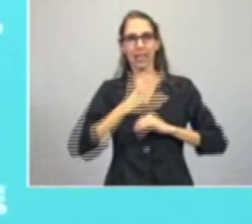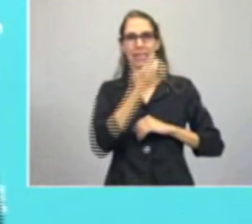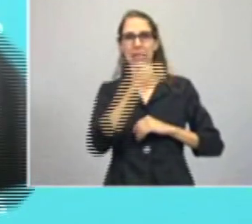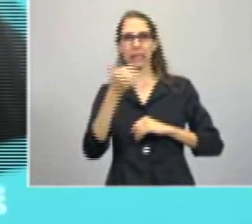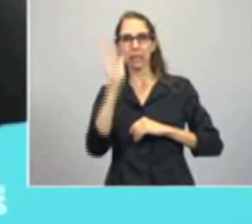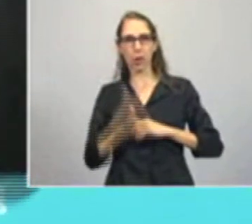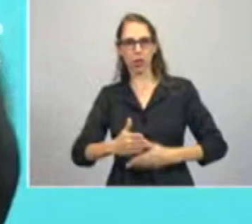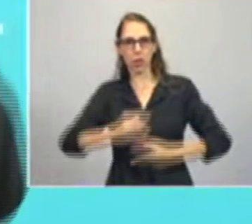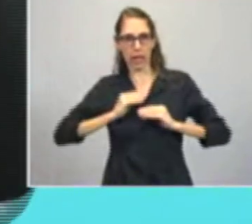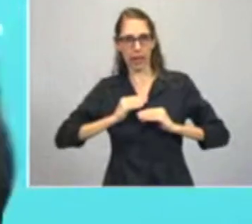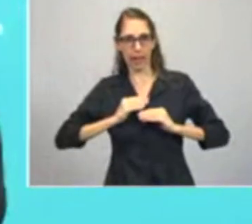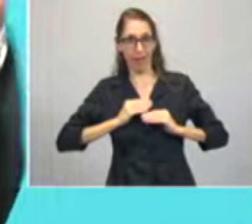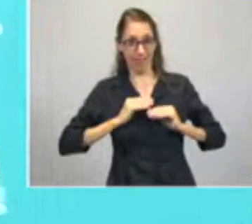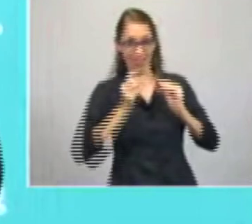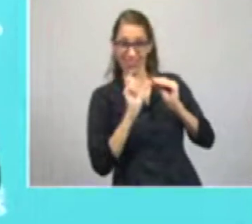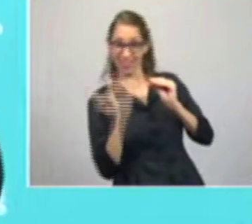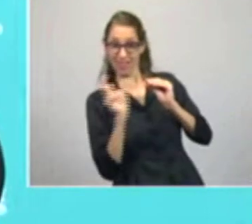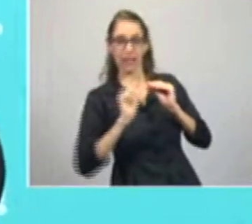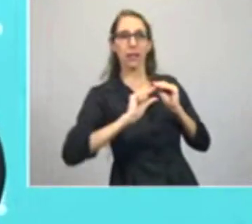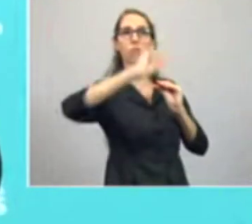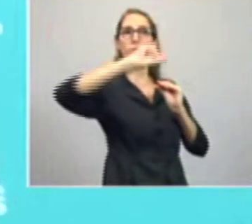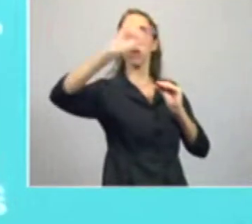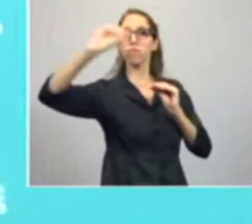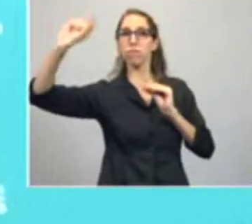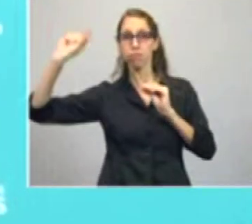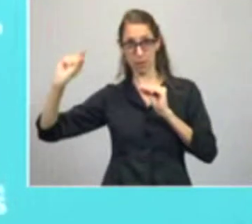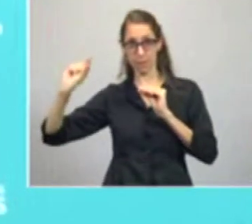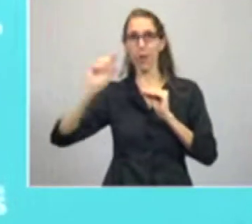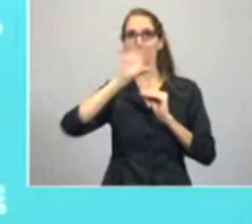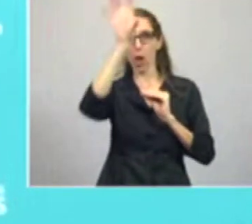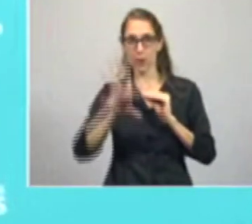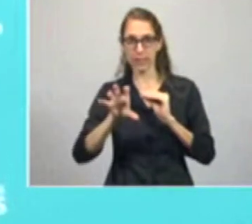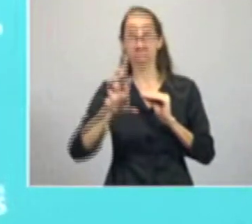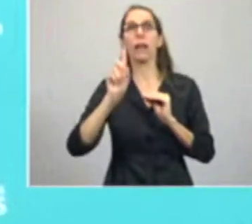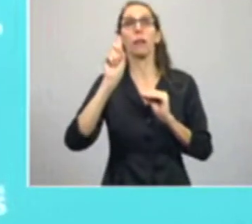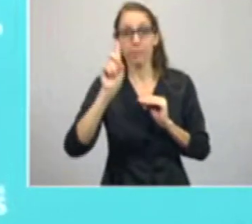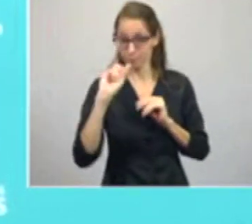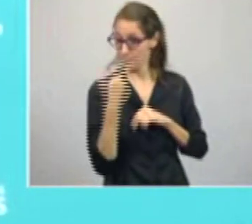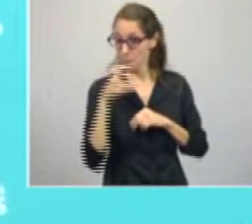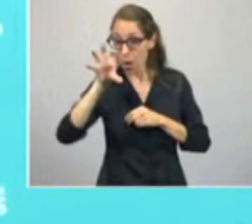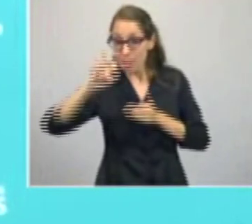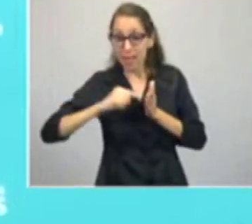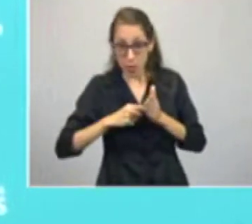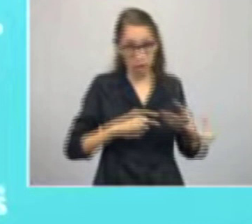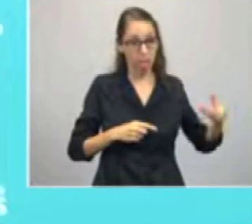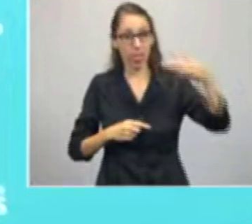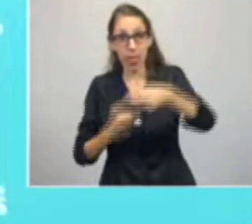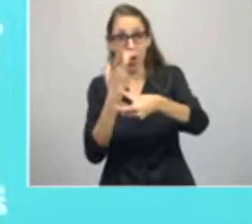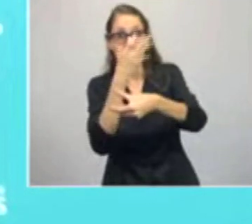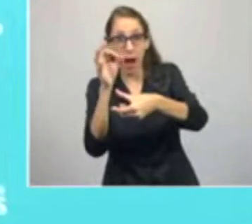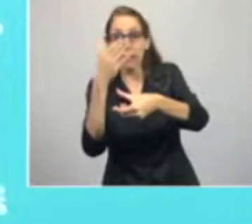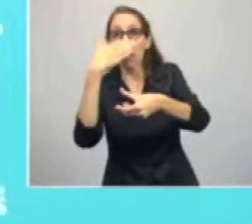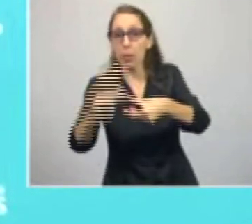Y de ese total, total, total, la Provincia de Buenos Aires aportando el 40%, recibe el 7